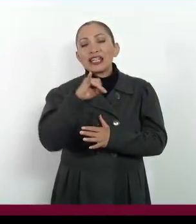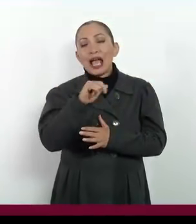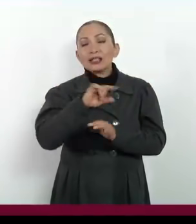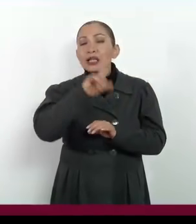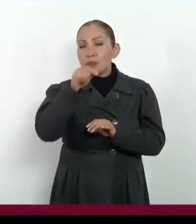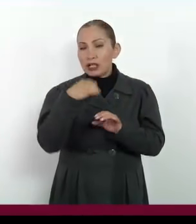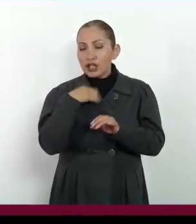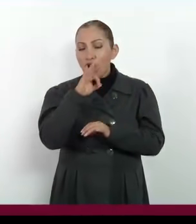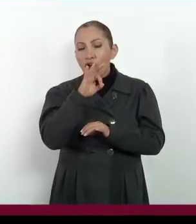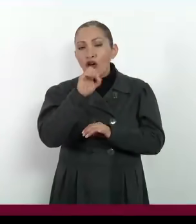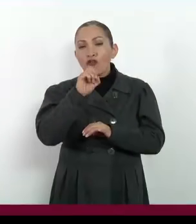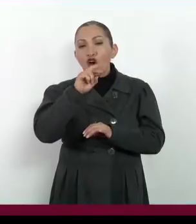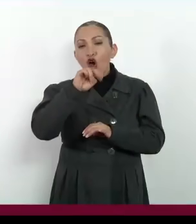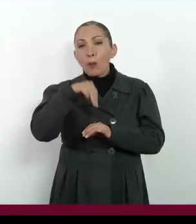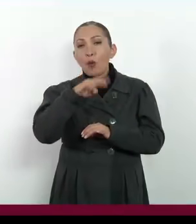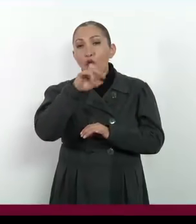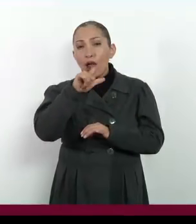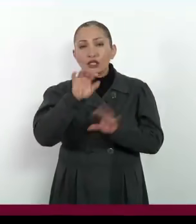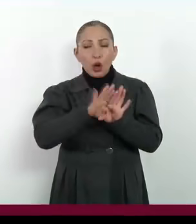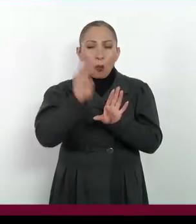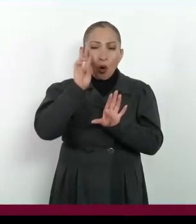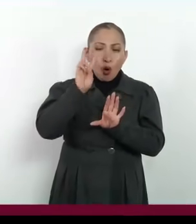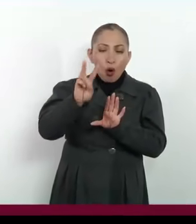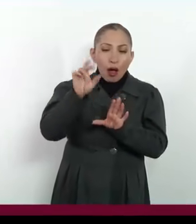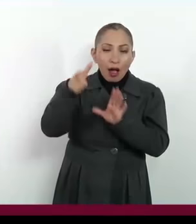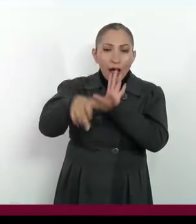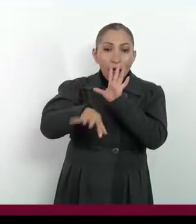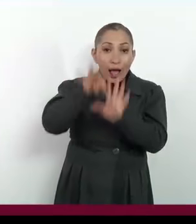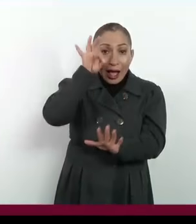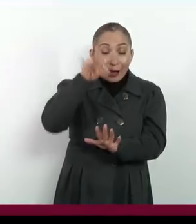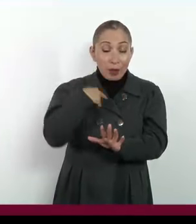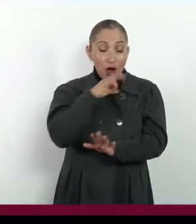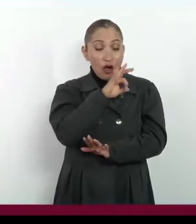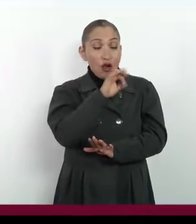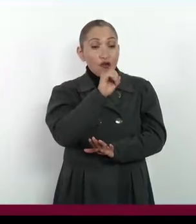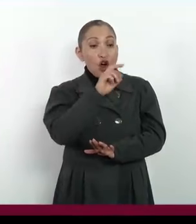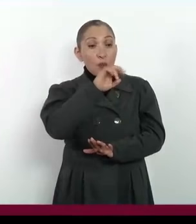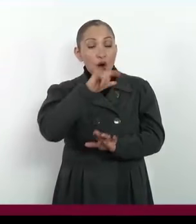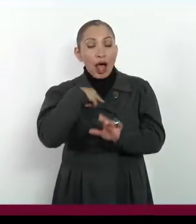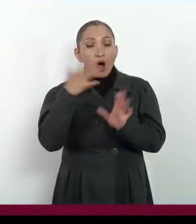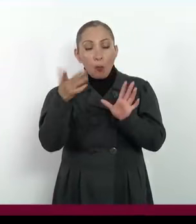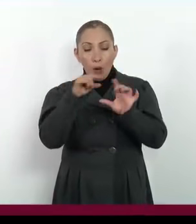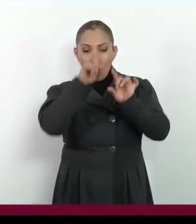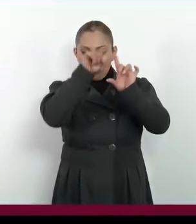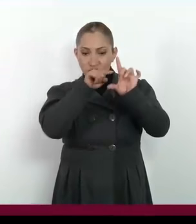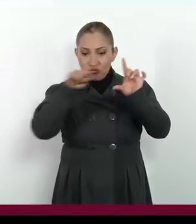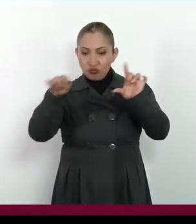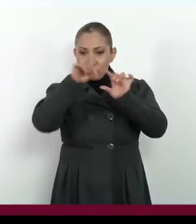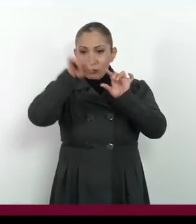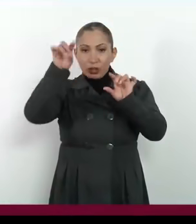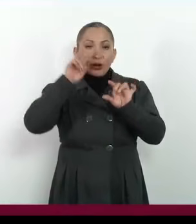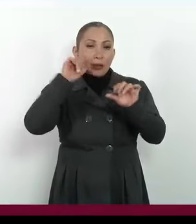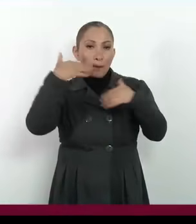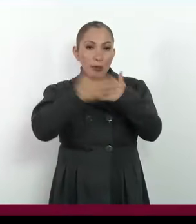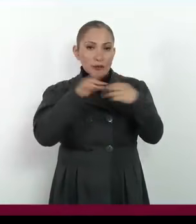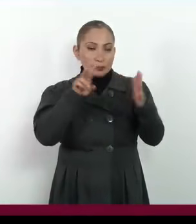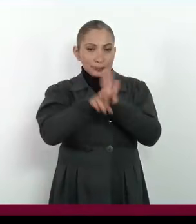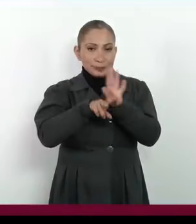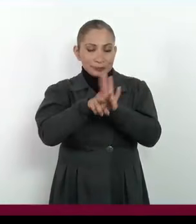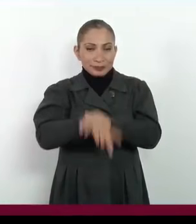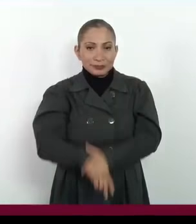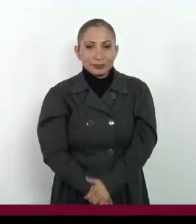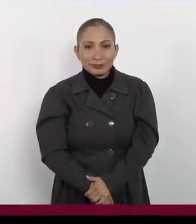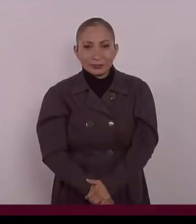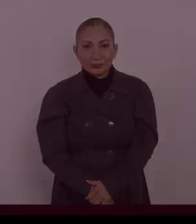hablaré de sus fórmulas, de cómo reconocerlas, o, por ejemplo, dada una fórmula, cómo graficarlas en el plano. Nos vemos en el